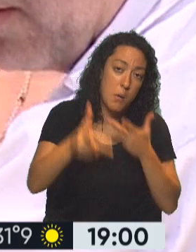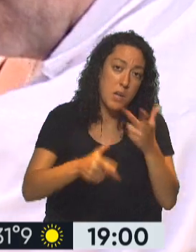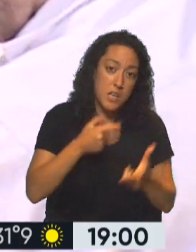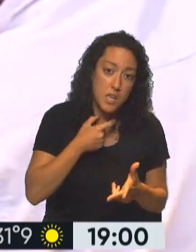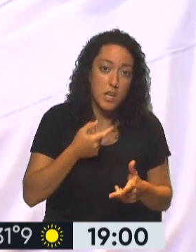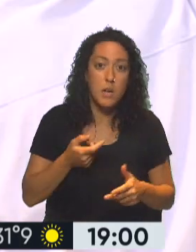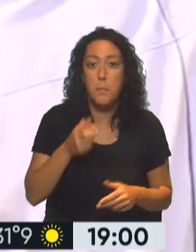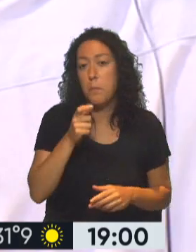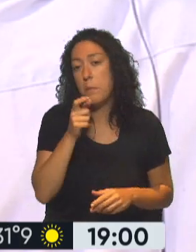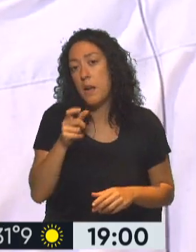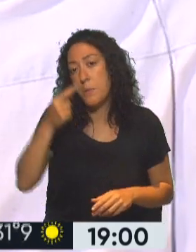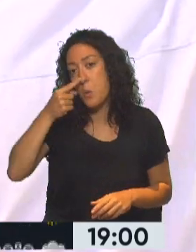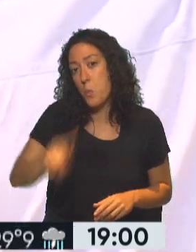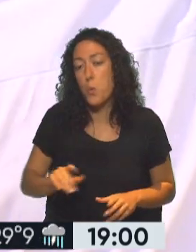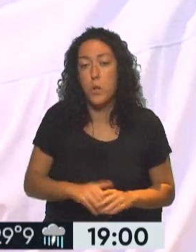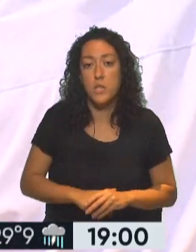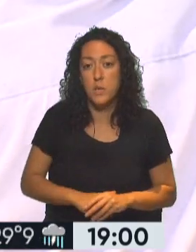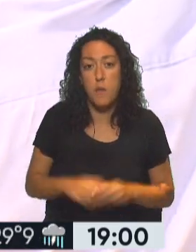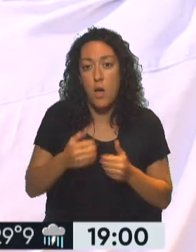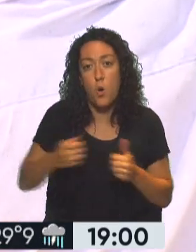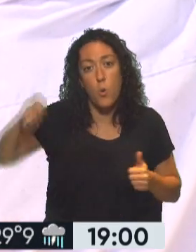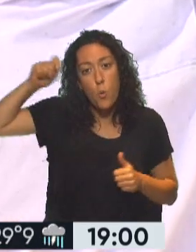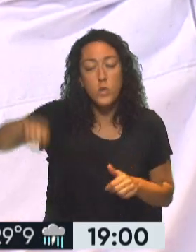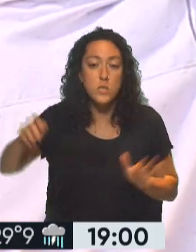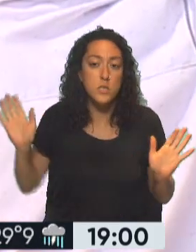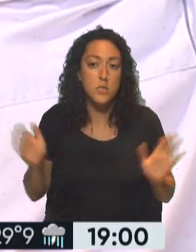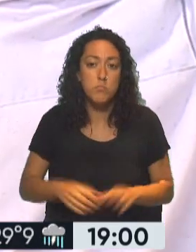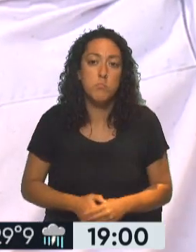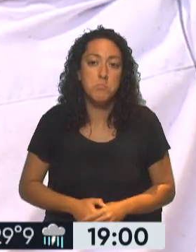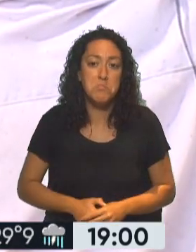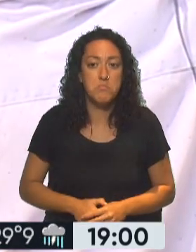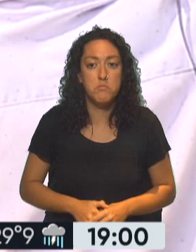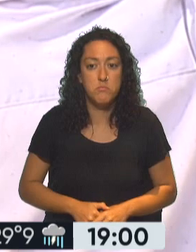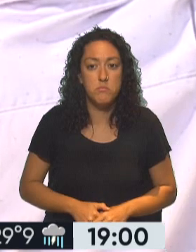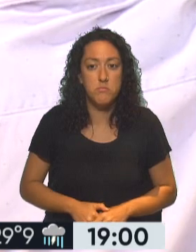las últimas palabras a los jueces.